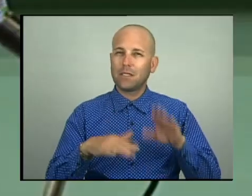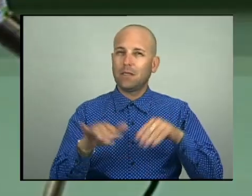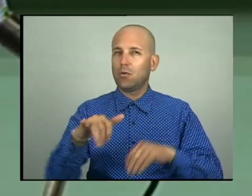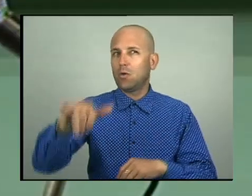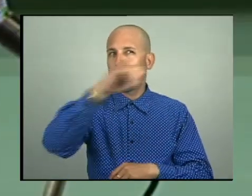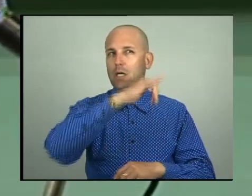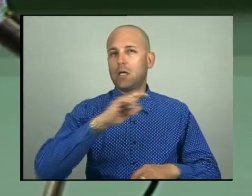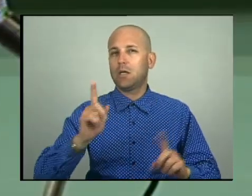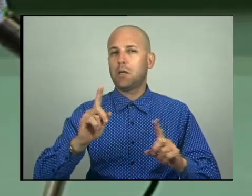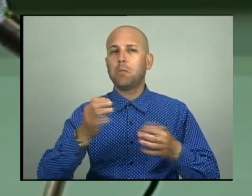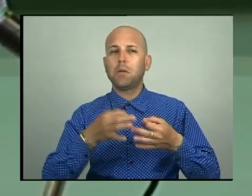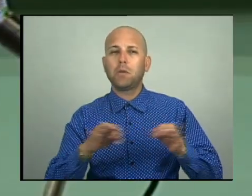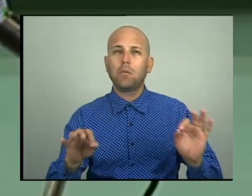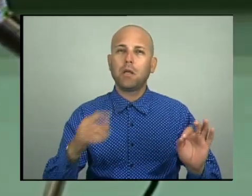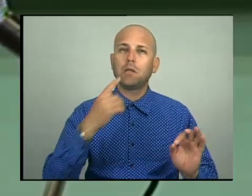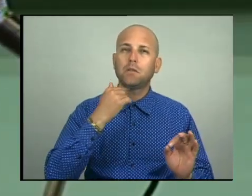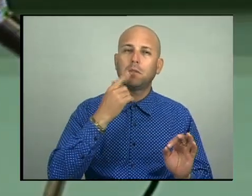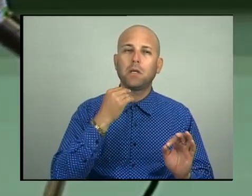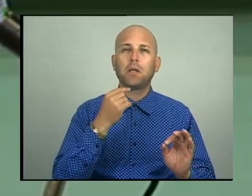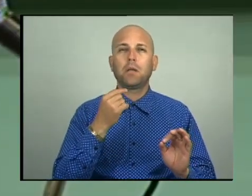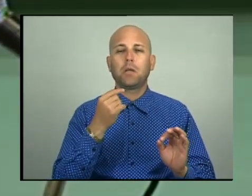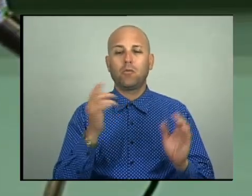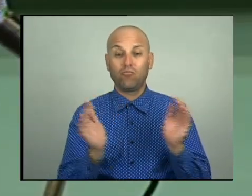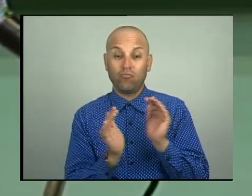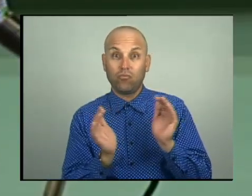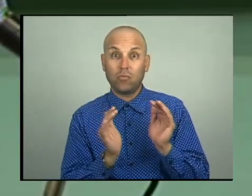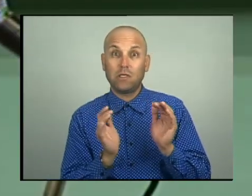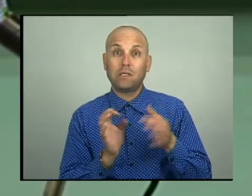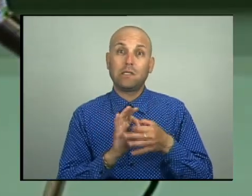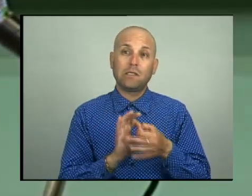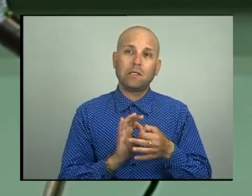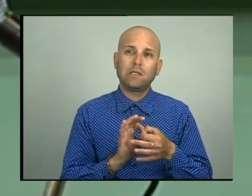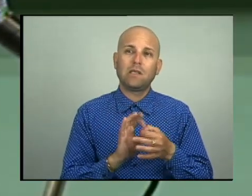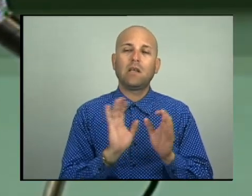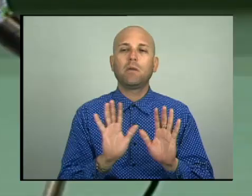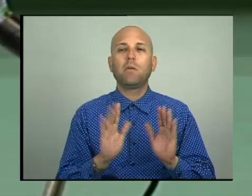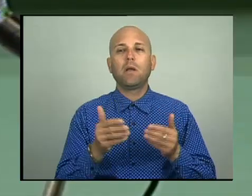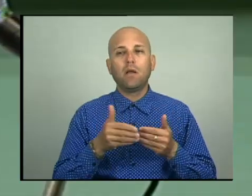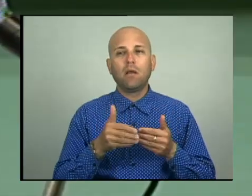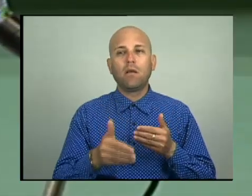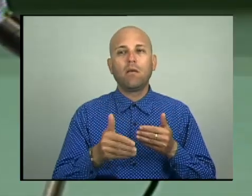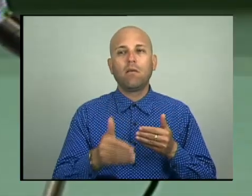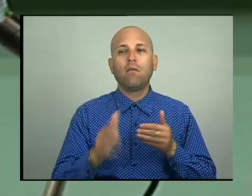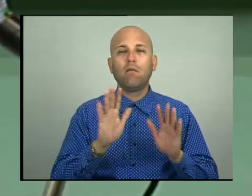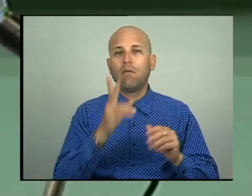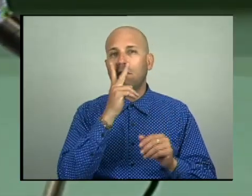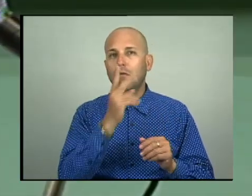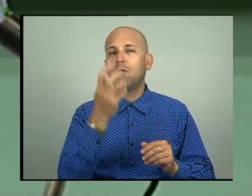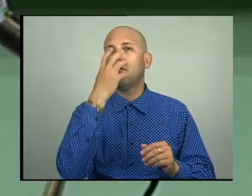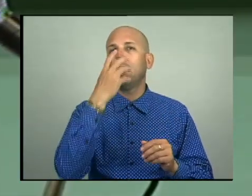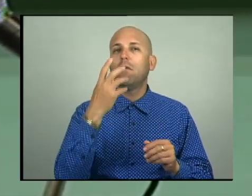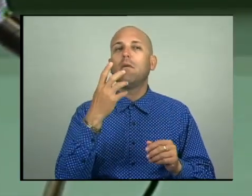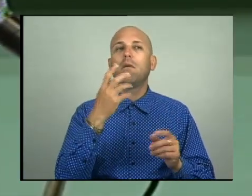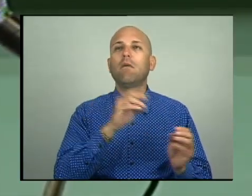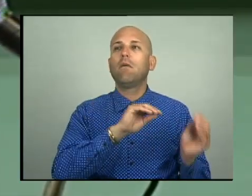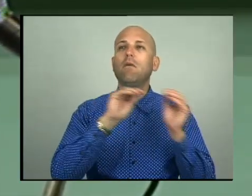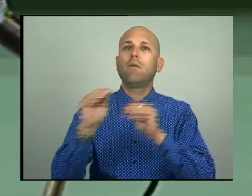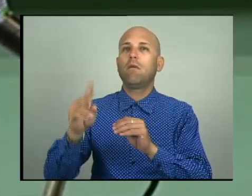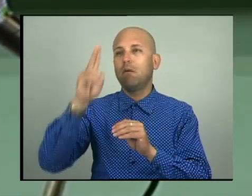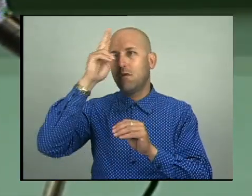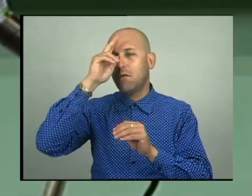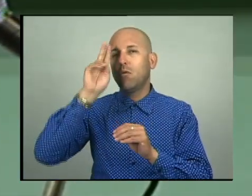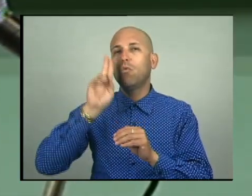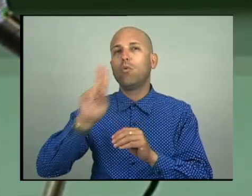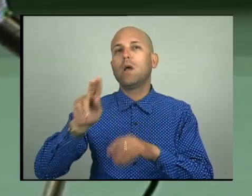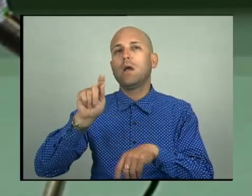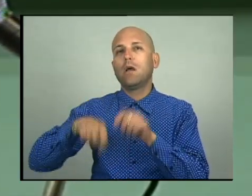misma conducta. A veces cuando son pequeñitos y están muy severos, muy cianóticos, tenemos que trasladarlo a un centro cardioquirúrgico,